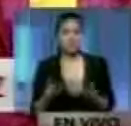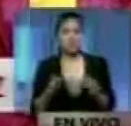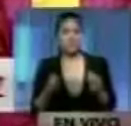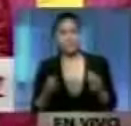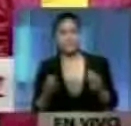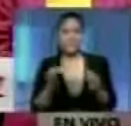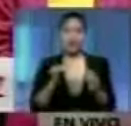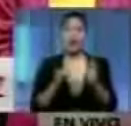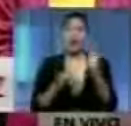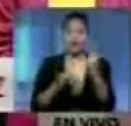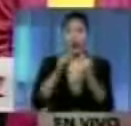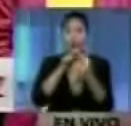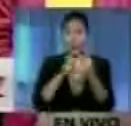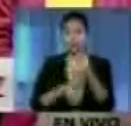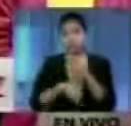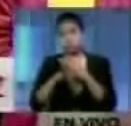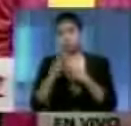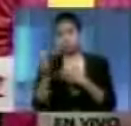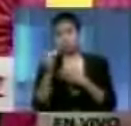complementaria, las dos tienen vigencia.